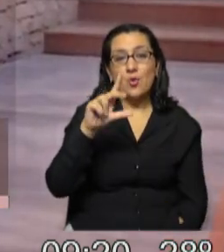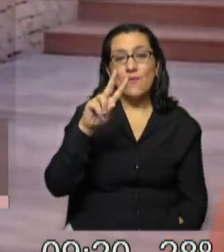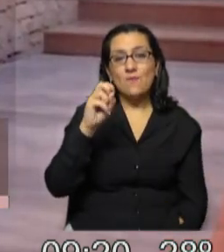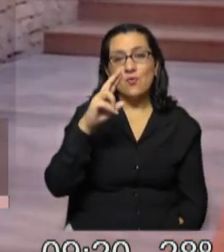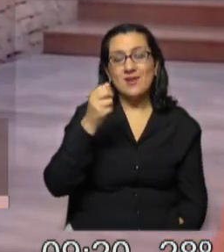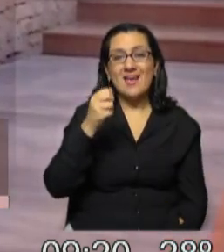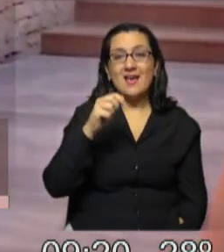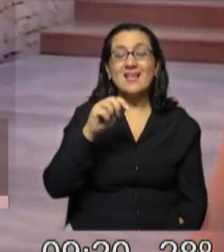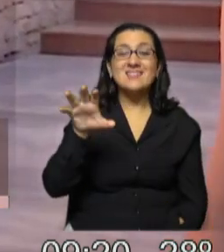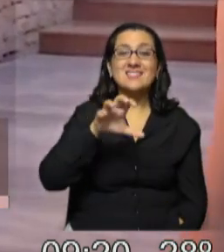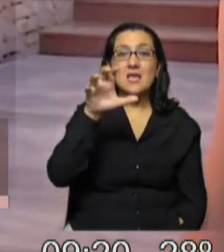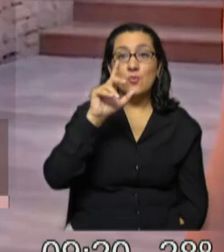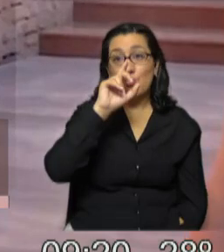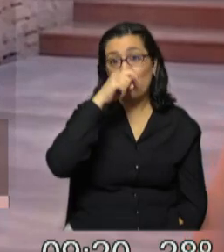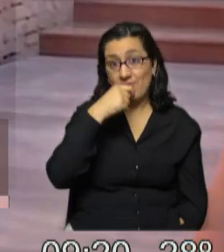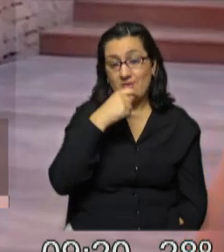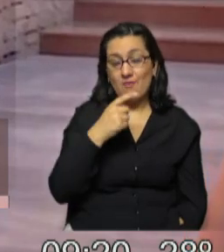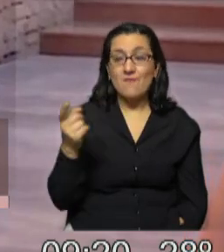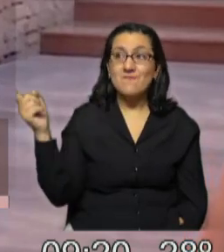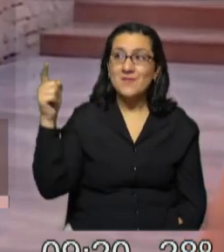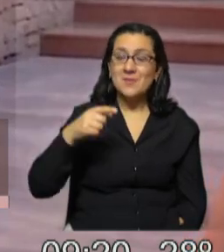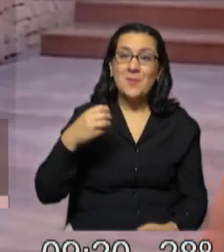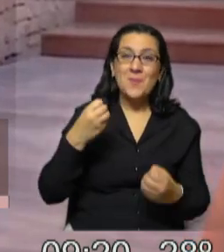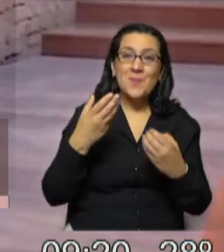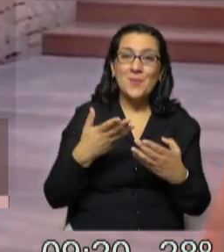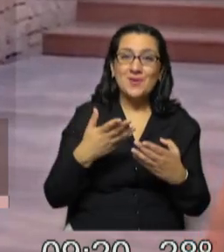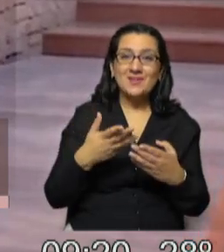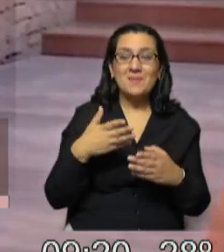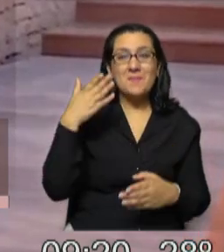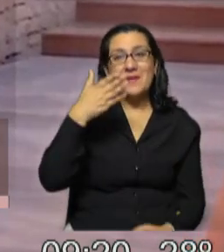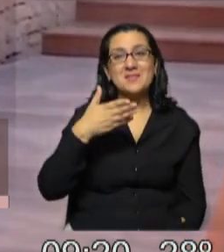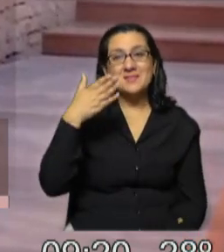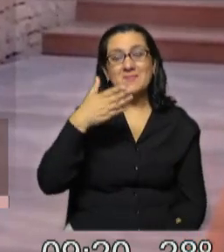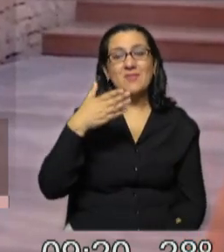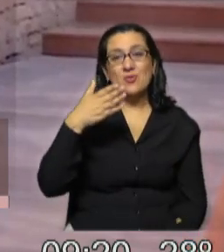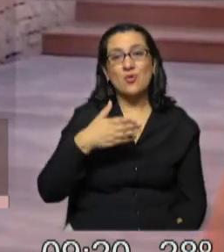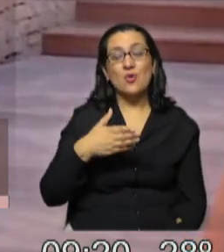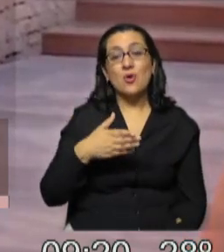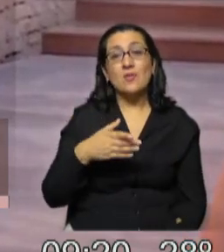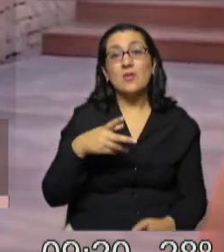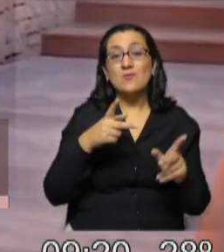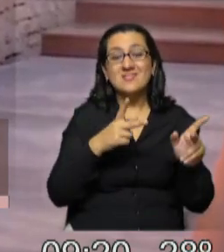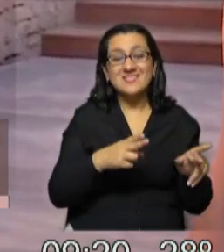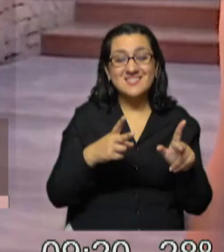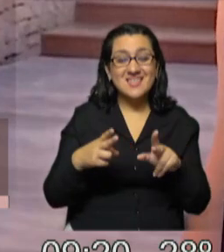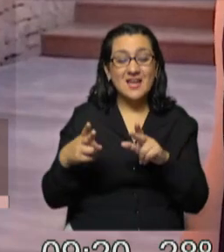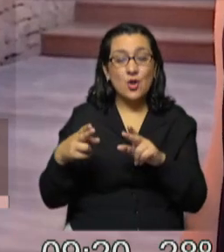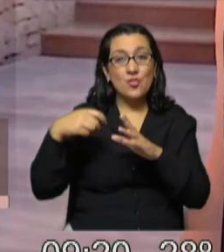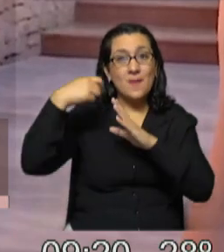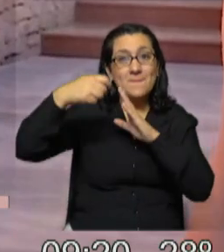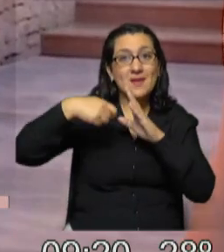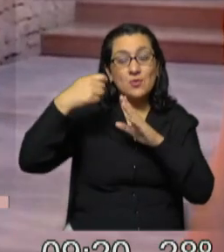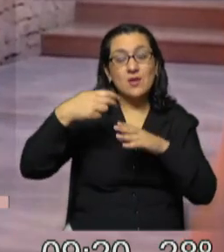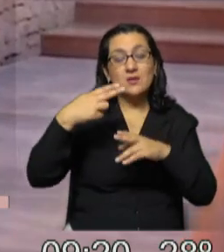de Montevideo. Y bueno, nos vinimos aquí porque está sí, participando este centro de un ciclo de películas que se